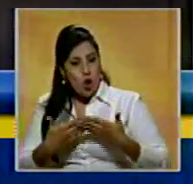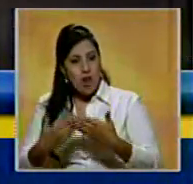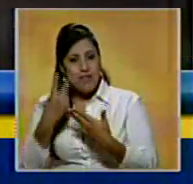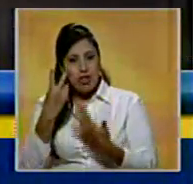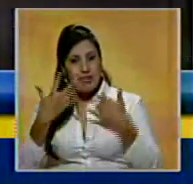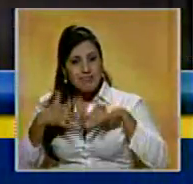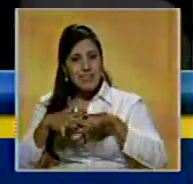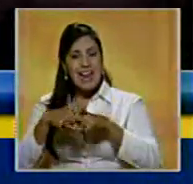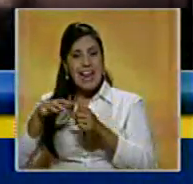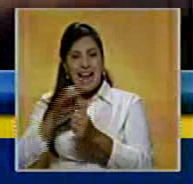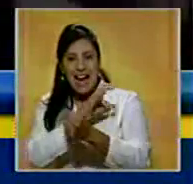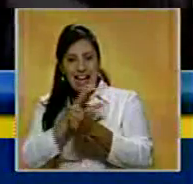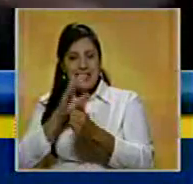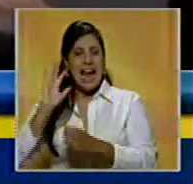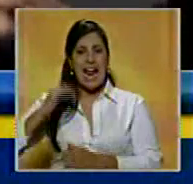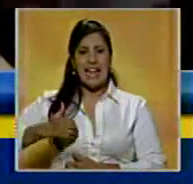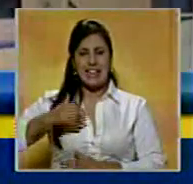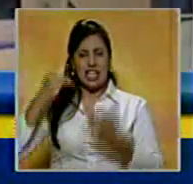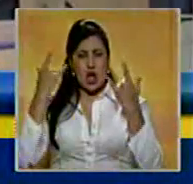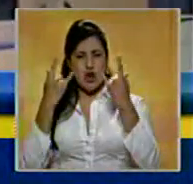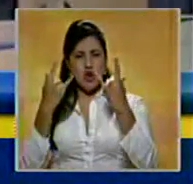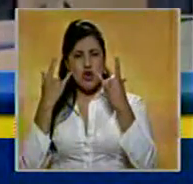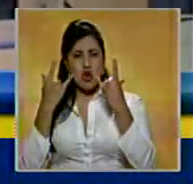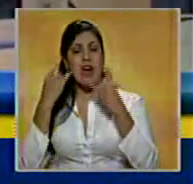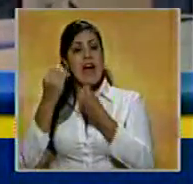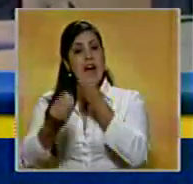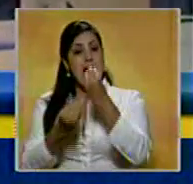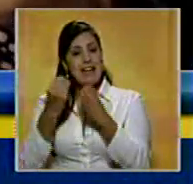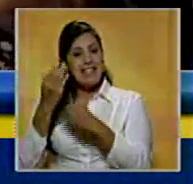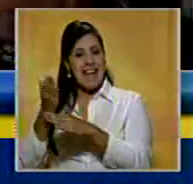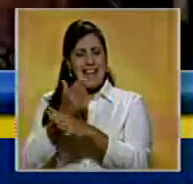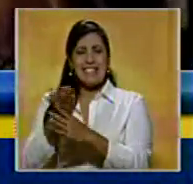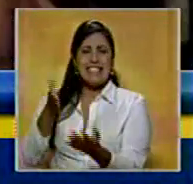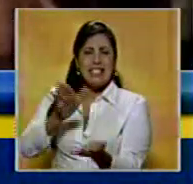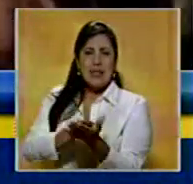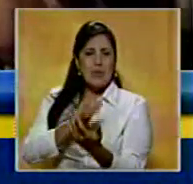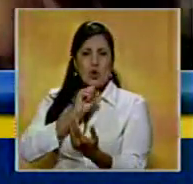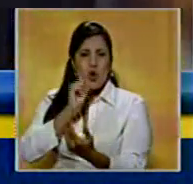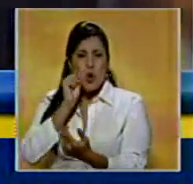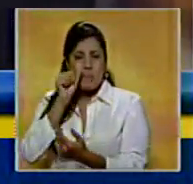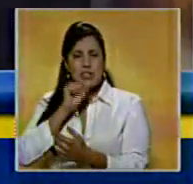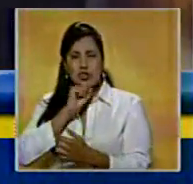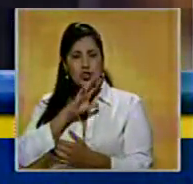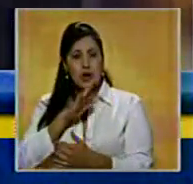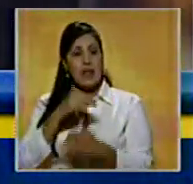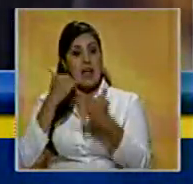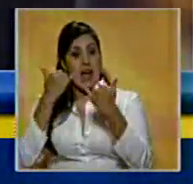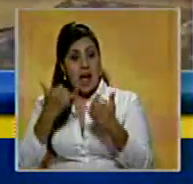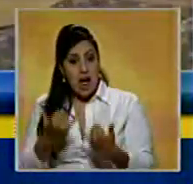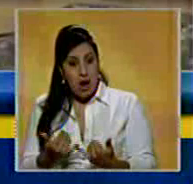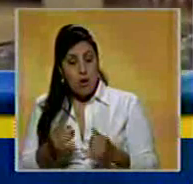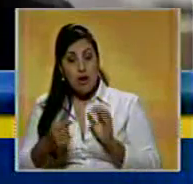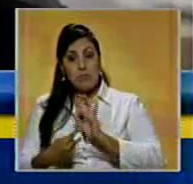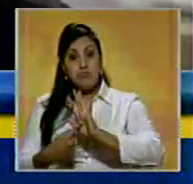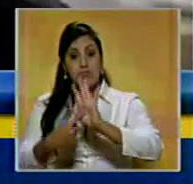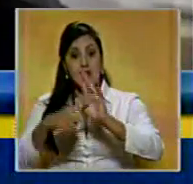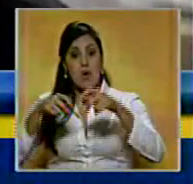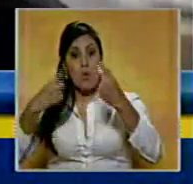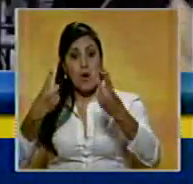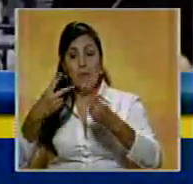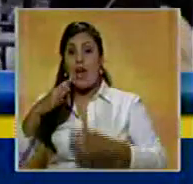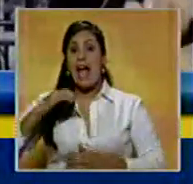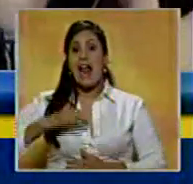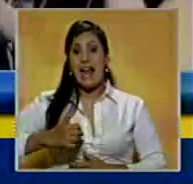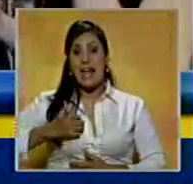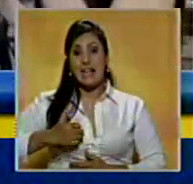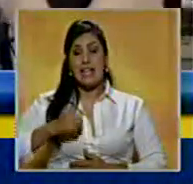de la mítica banda argentina de rock que lideró el fallecido Gustavo Cerati. El nuevo espectáculo se estrenará en Buenos Aires